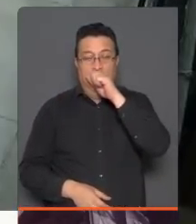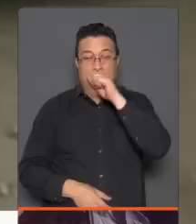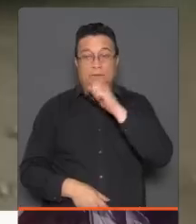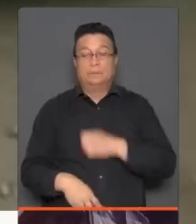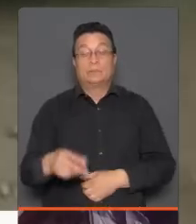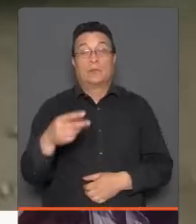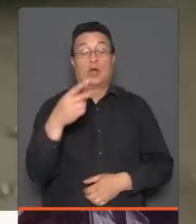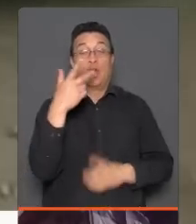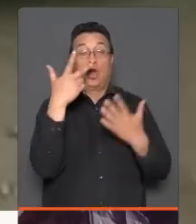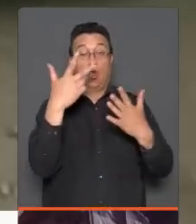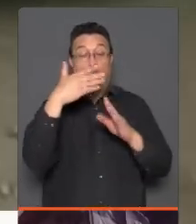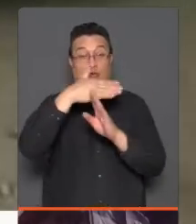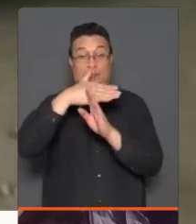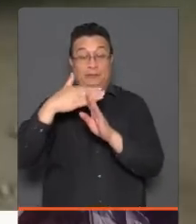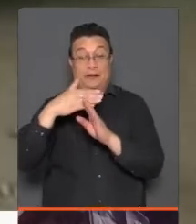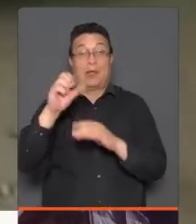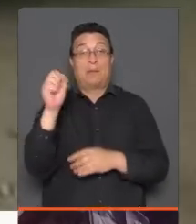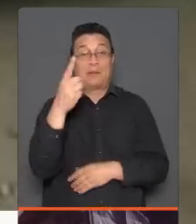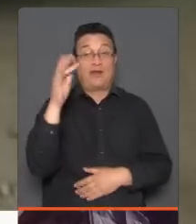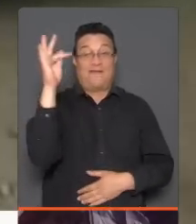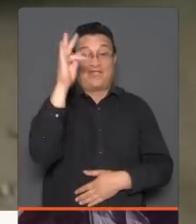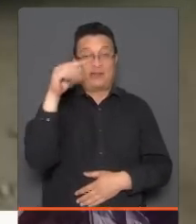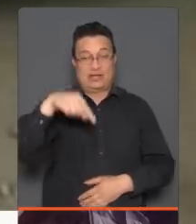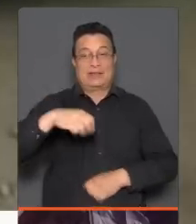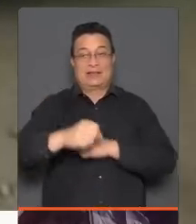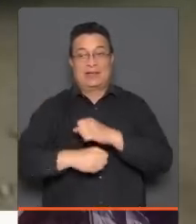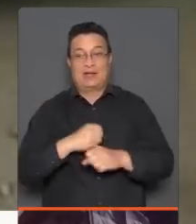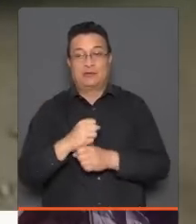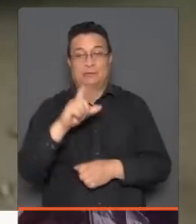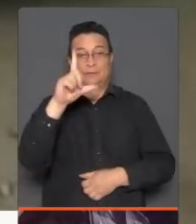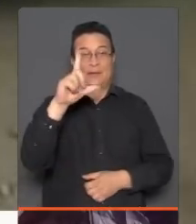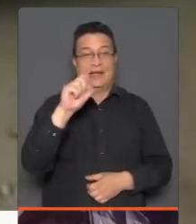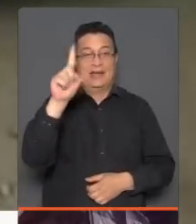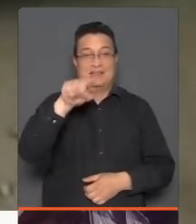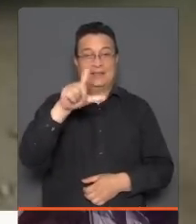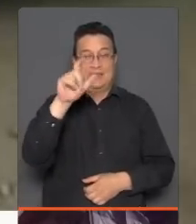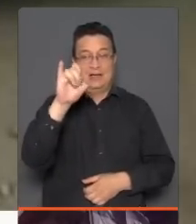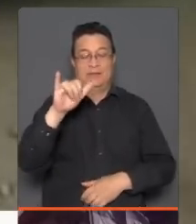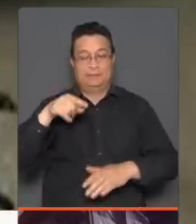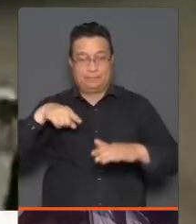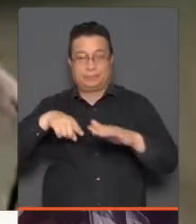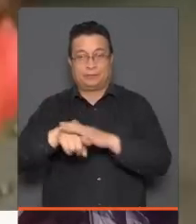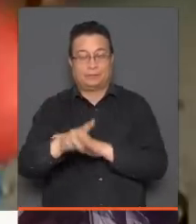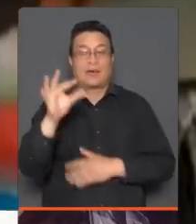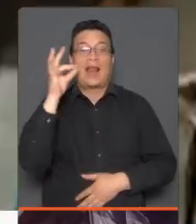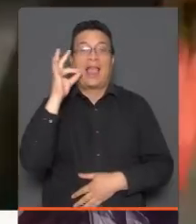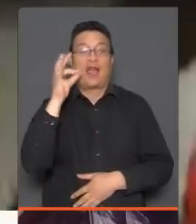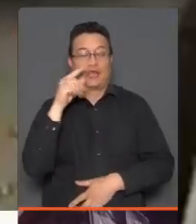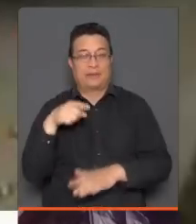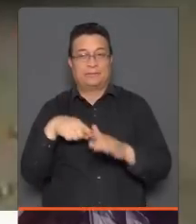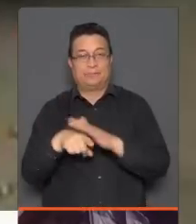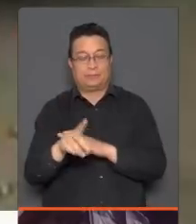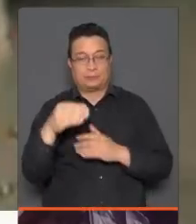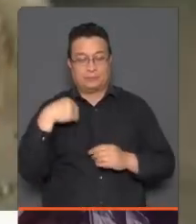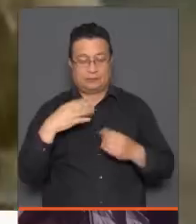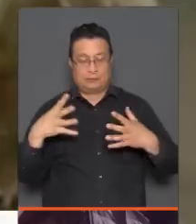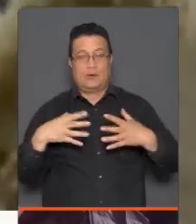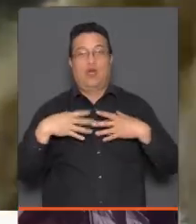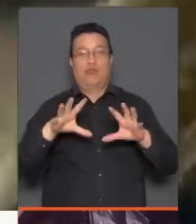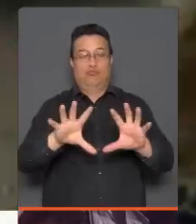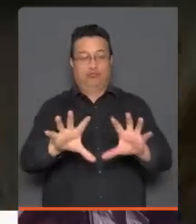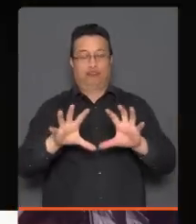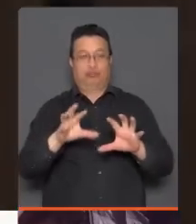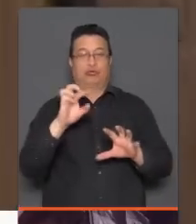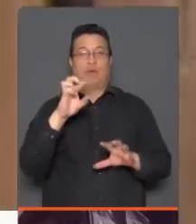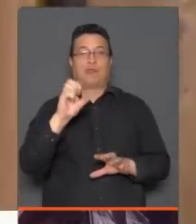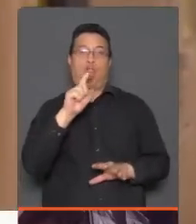20-30 horas del 1 de febrero de este año, Leslie ingresaba a este centro ubicado en Las Condes para un tratamiento de aumento de glúteos. Iría